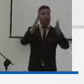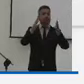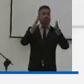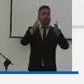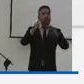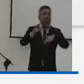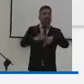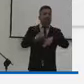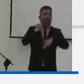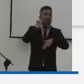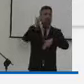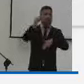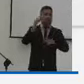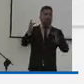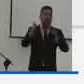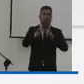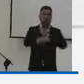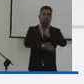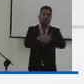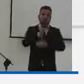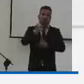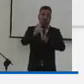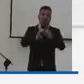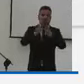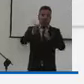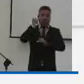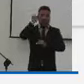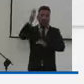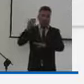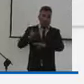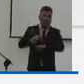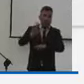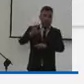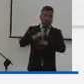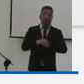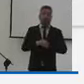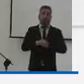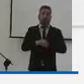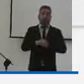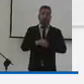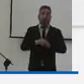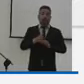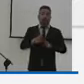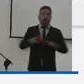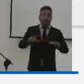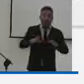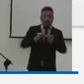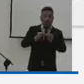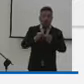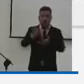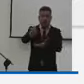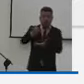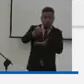iniciativa del Fondo Cuenta del Ministerio del Deporte. Yo creo que ese fondo para financiar actividades